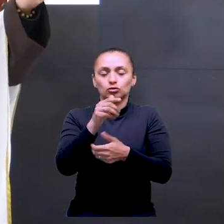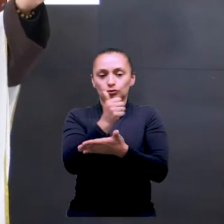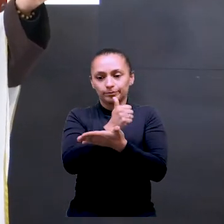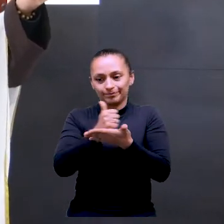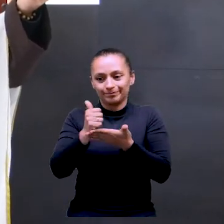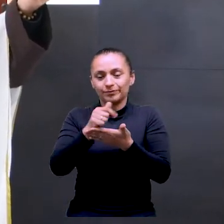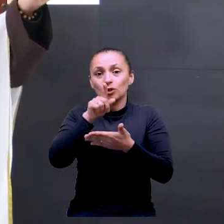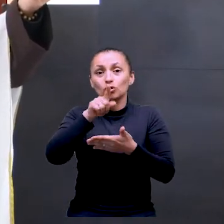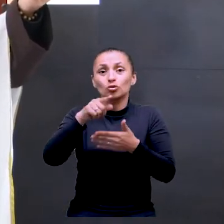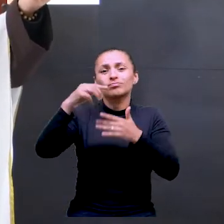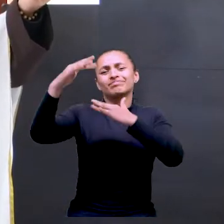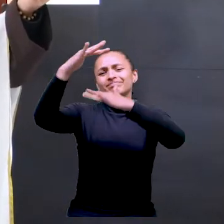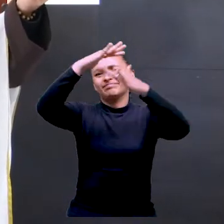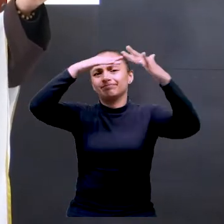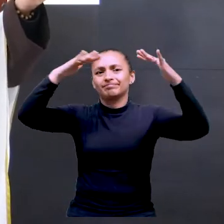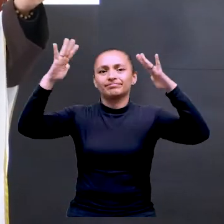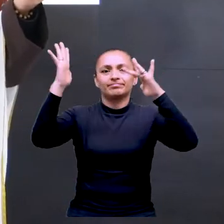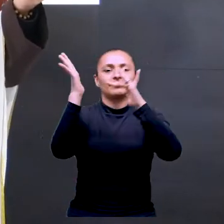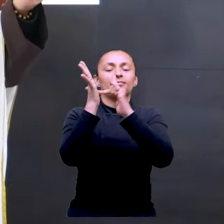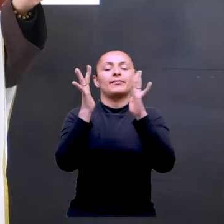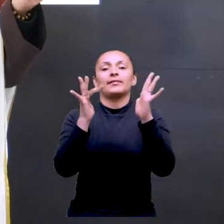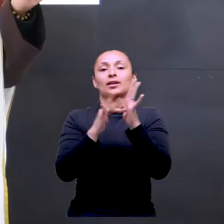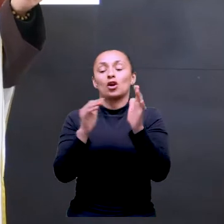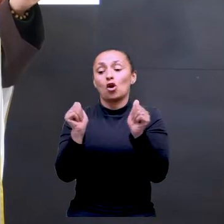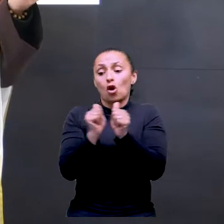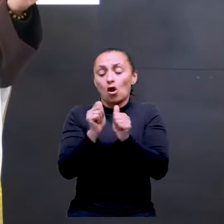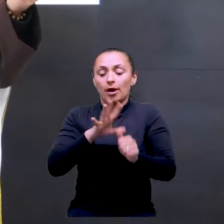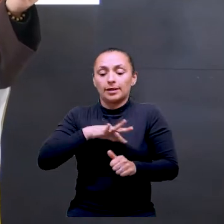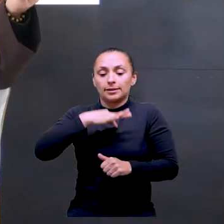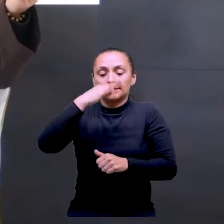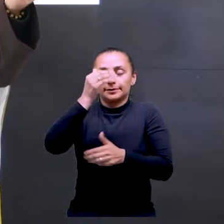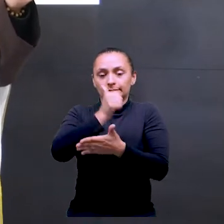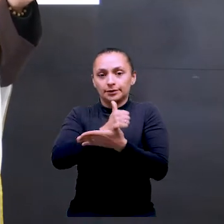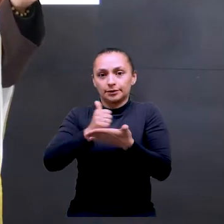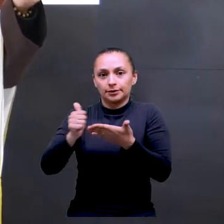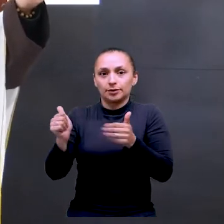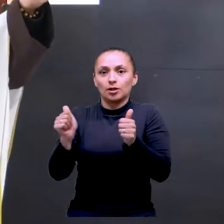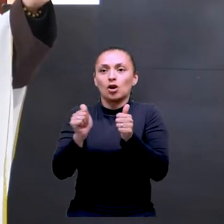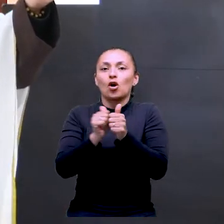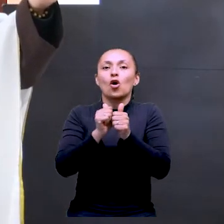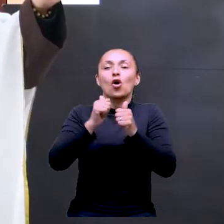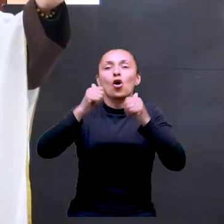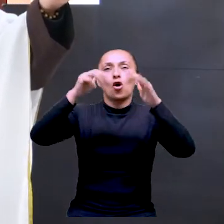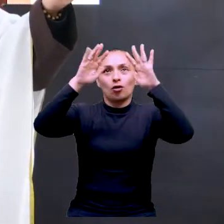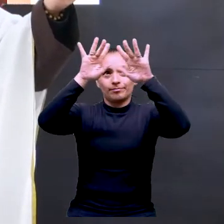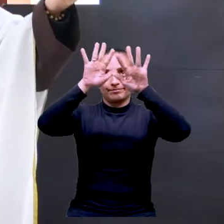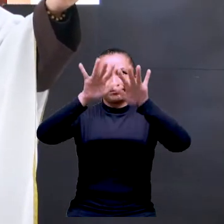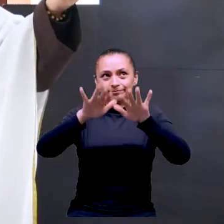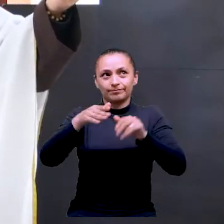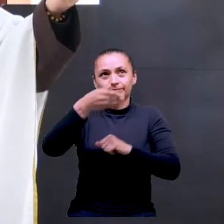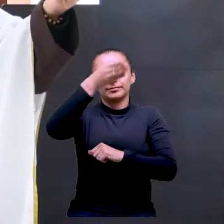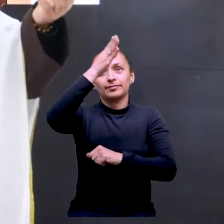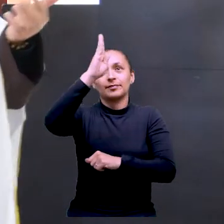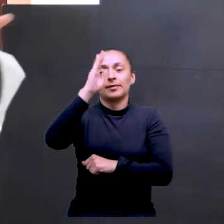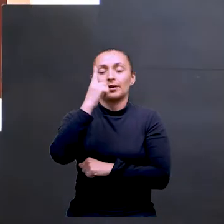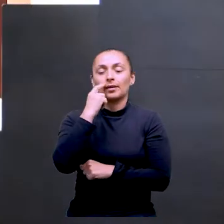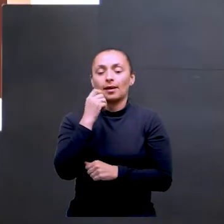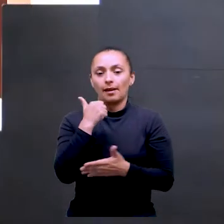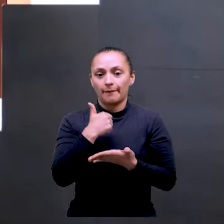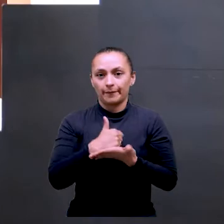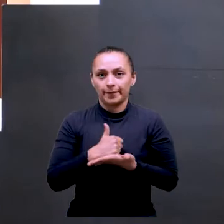sólo tú señor sólo tú altísimo jesucristo con el espíritu santo en la gloria de